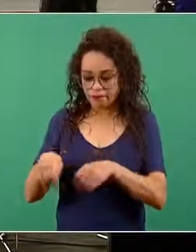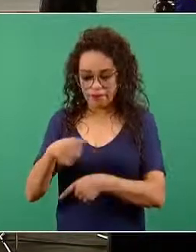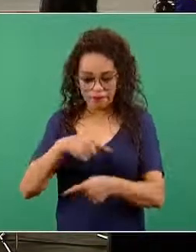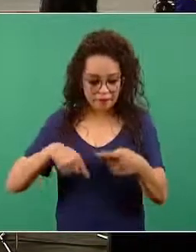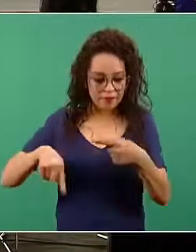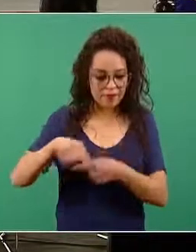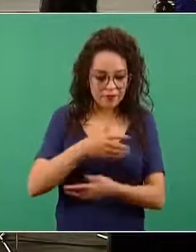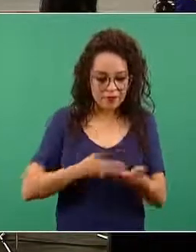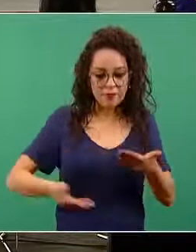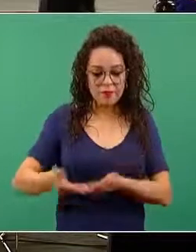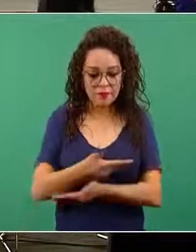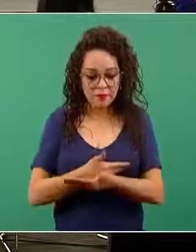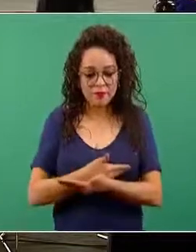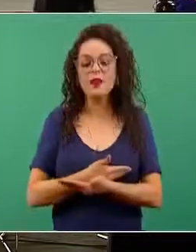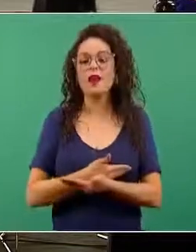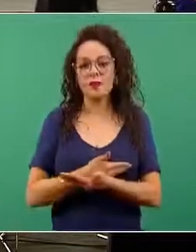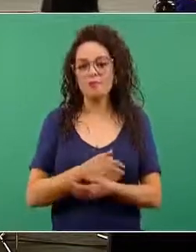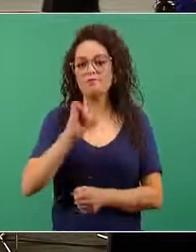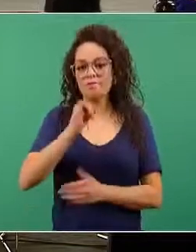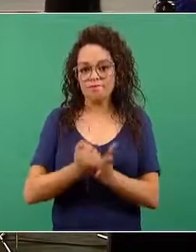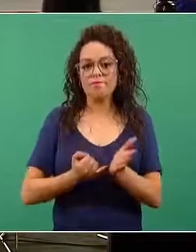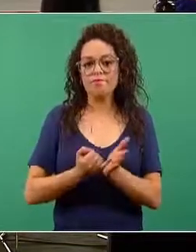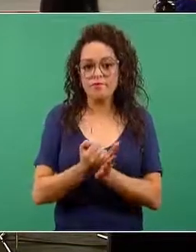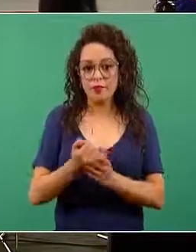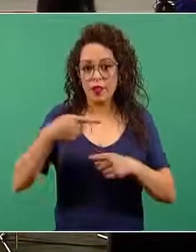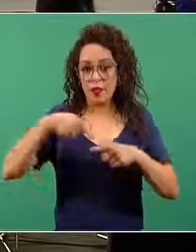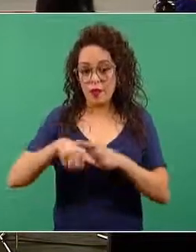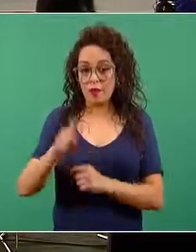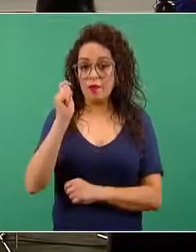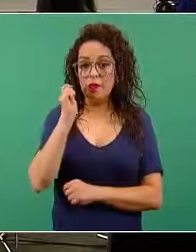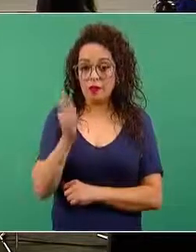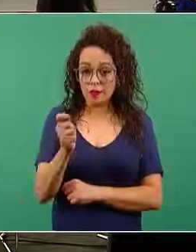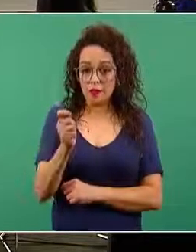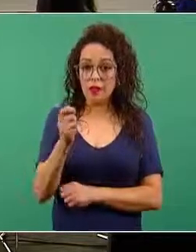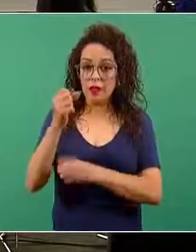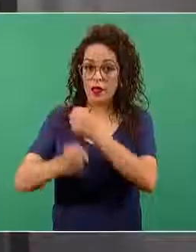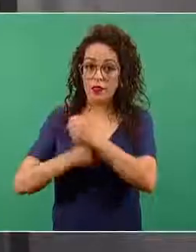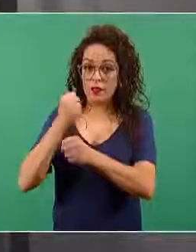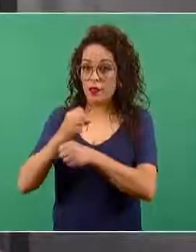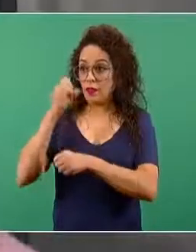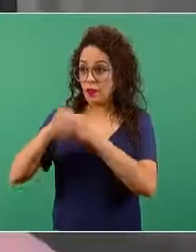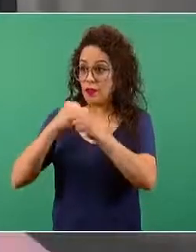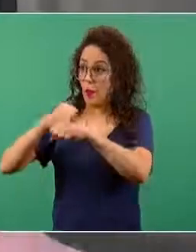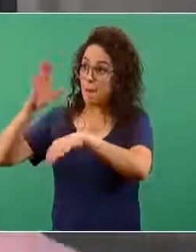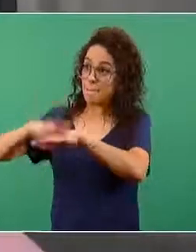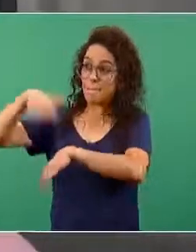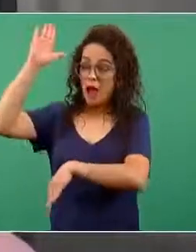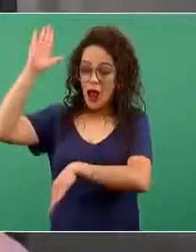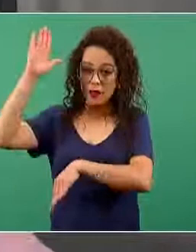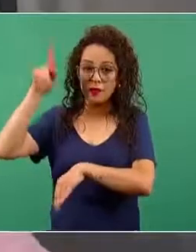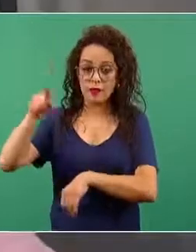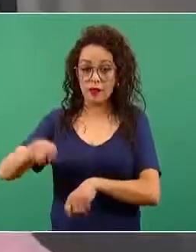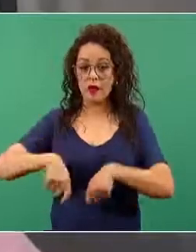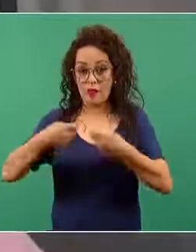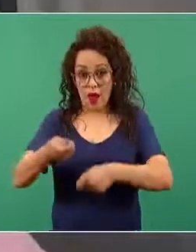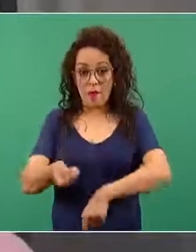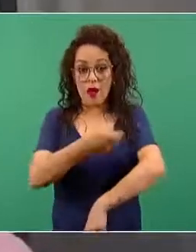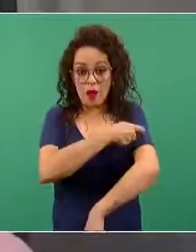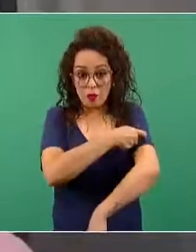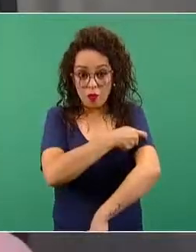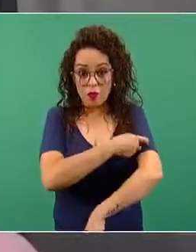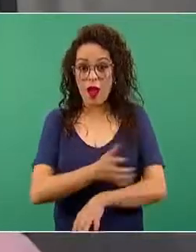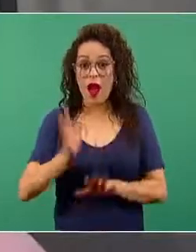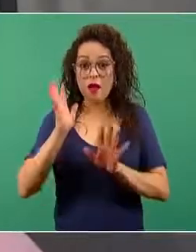a personas adultas mayores, desde la más añosa hasta llegar a las personas de 60 años, cuando